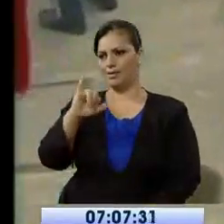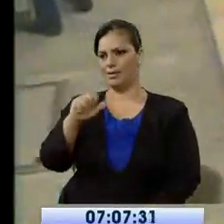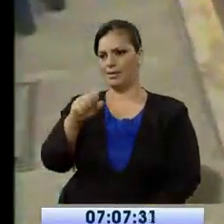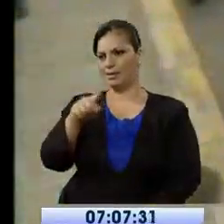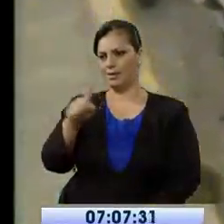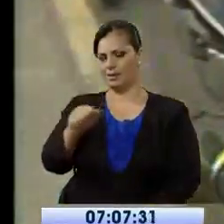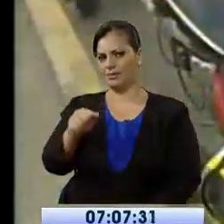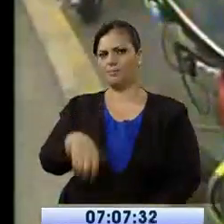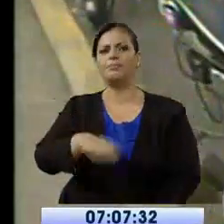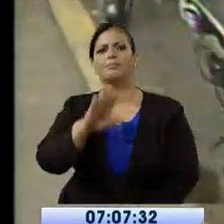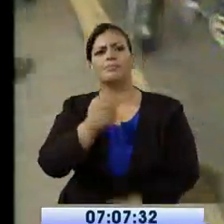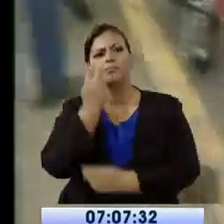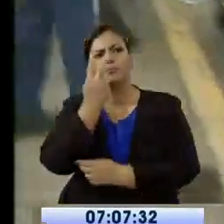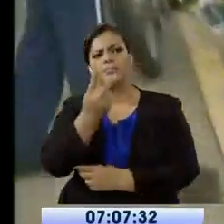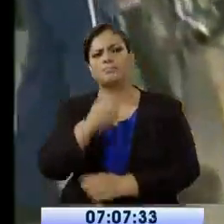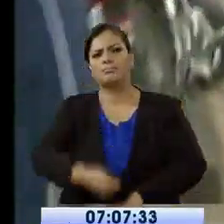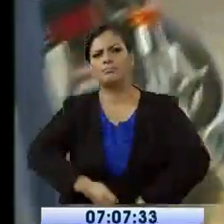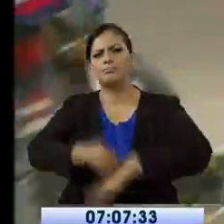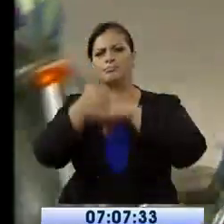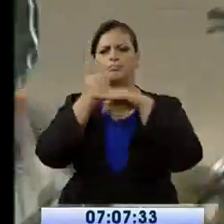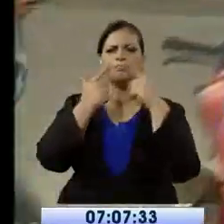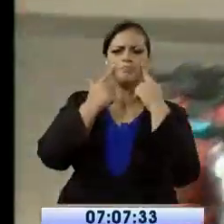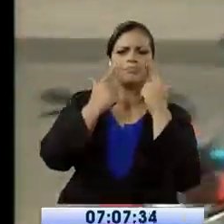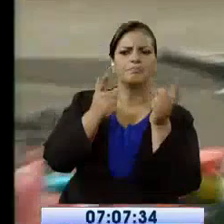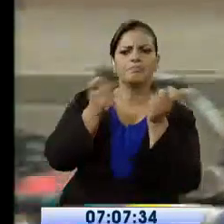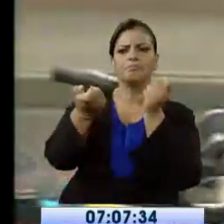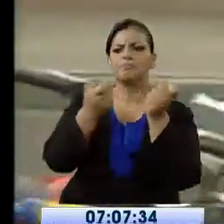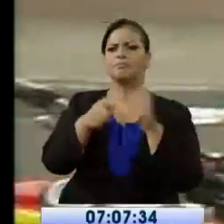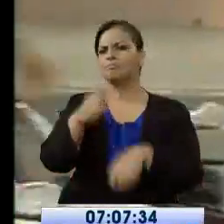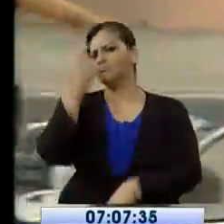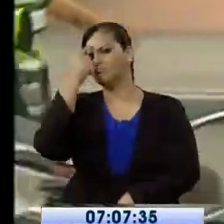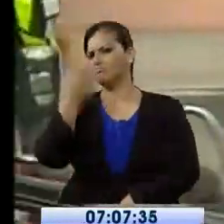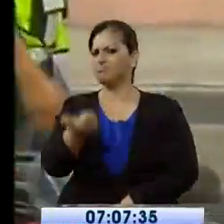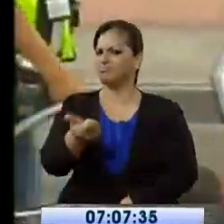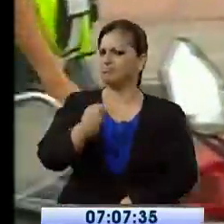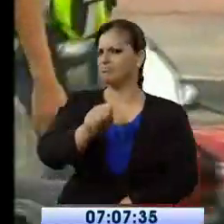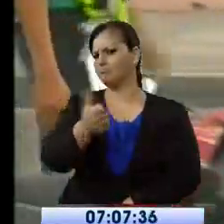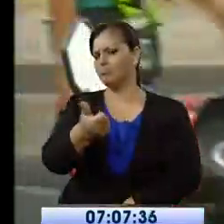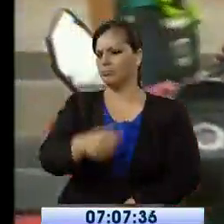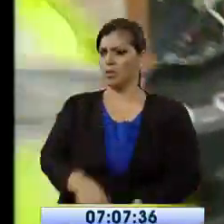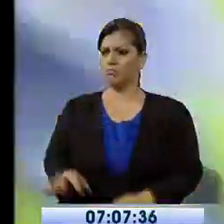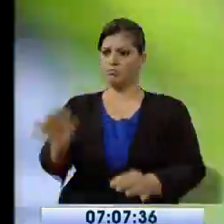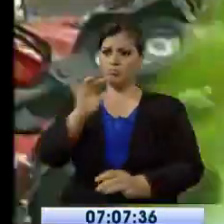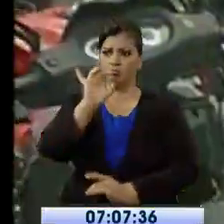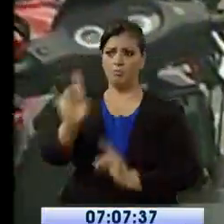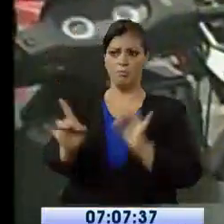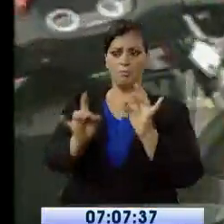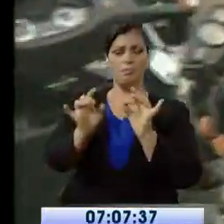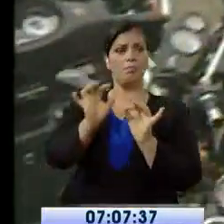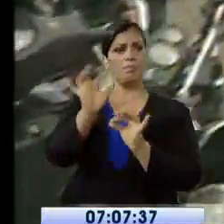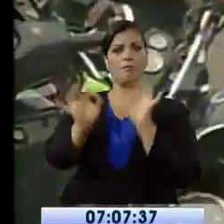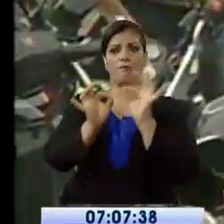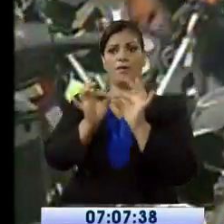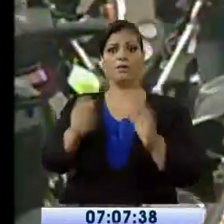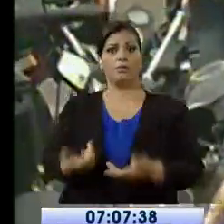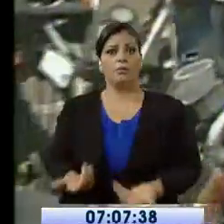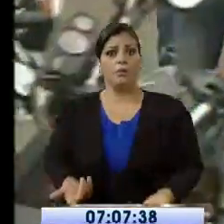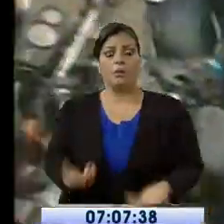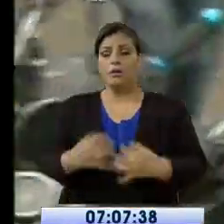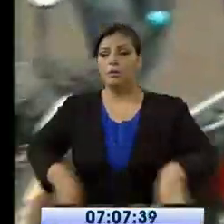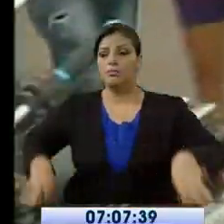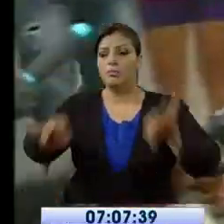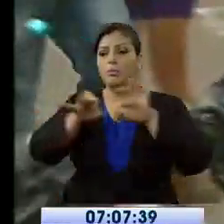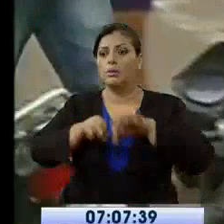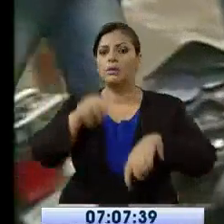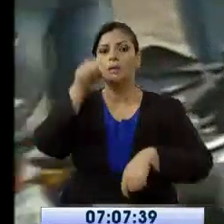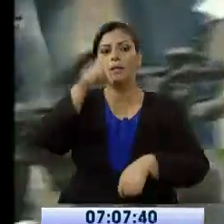hora? Está perfecto. Creo que debería ser más seguido para que haya seguridad en las carreteras. Es importante que nosotros